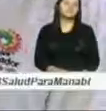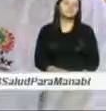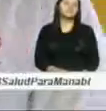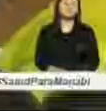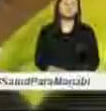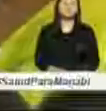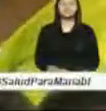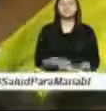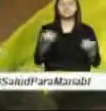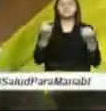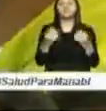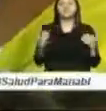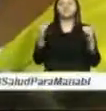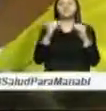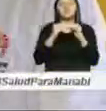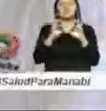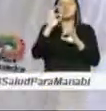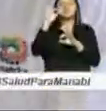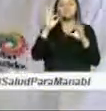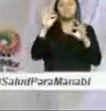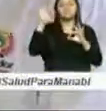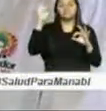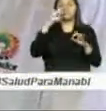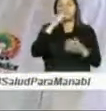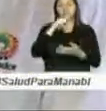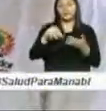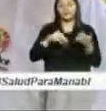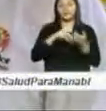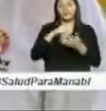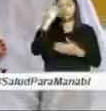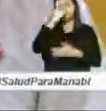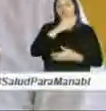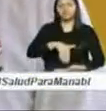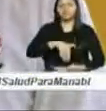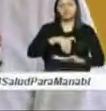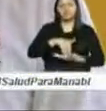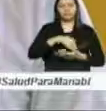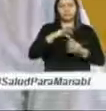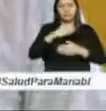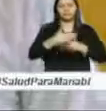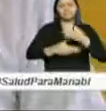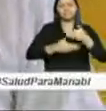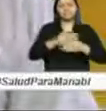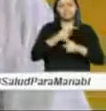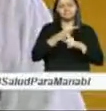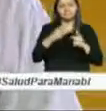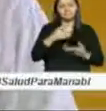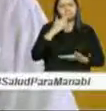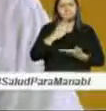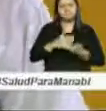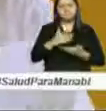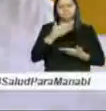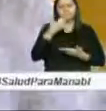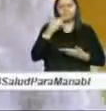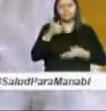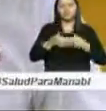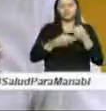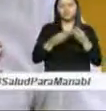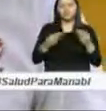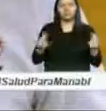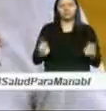Estos indicadores son una muestra de que Manabí y Esmeraldas no solo están de pie, sino que caminan firme y sin pausa hacia mejores días.